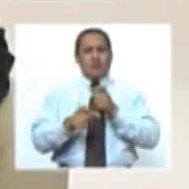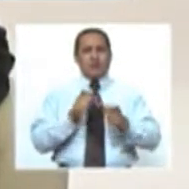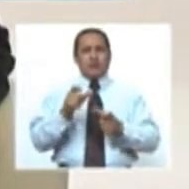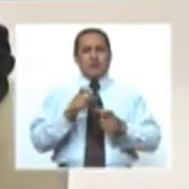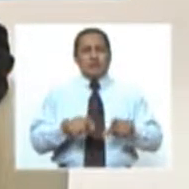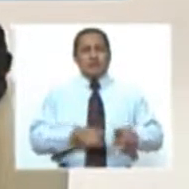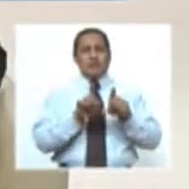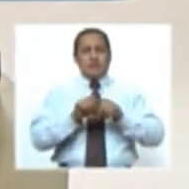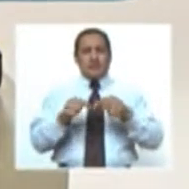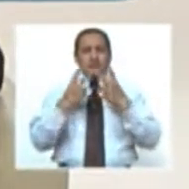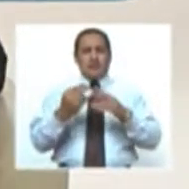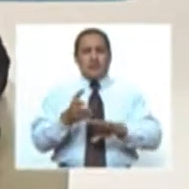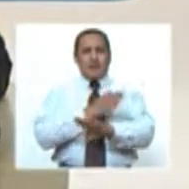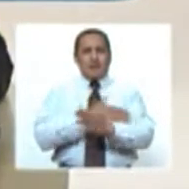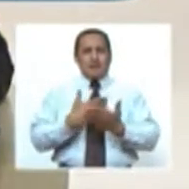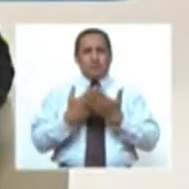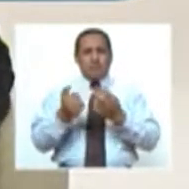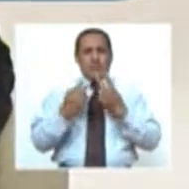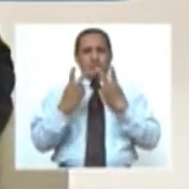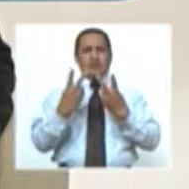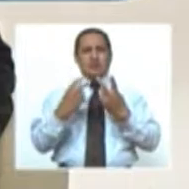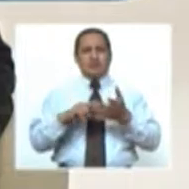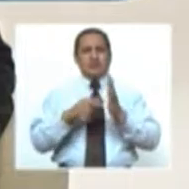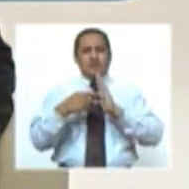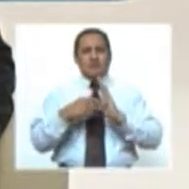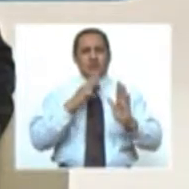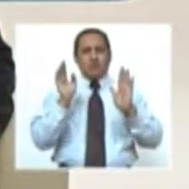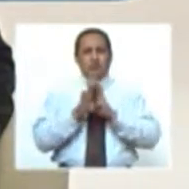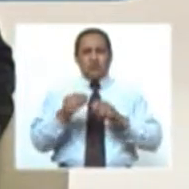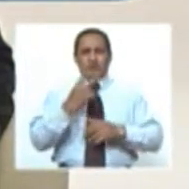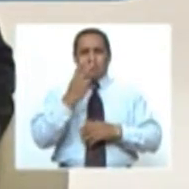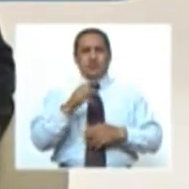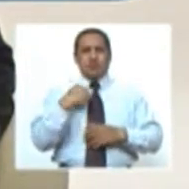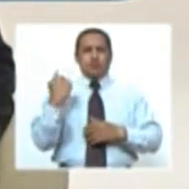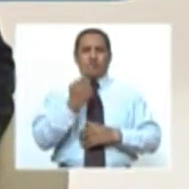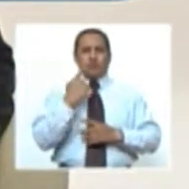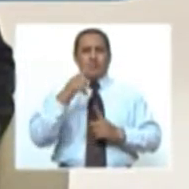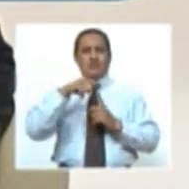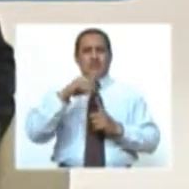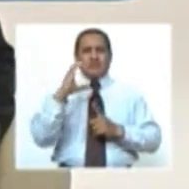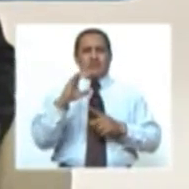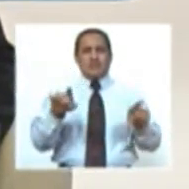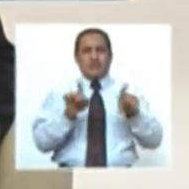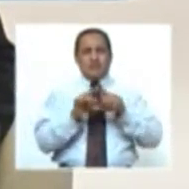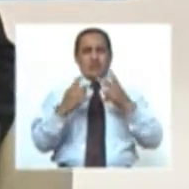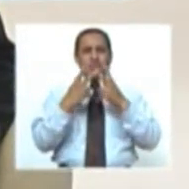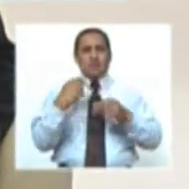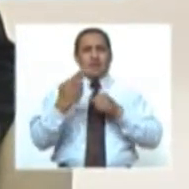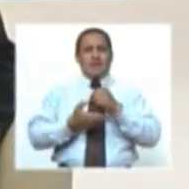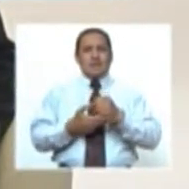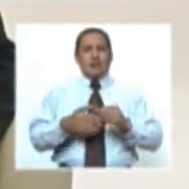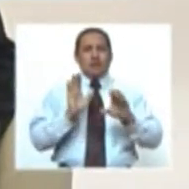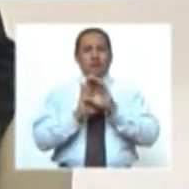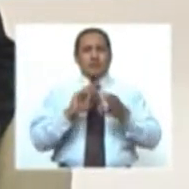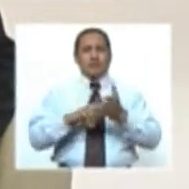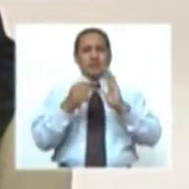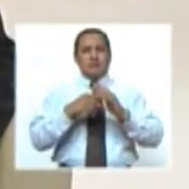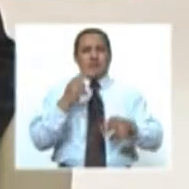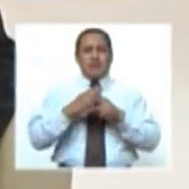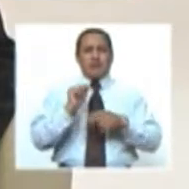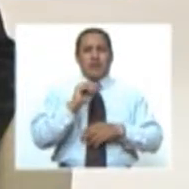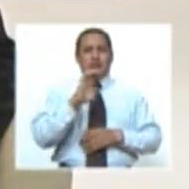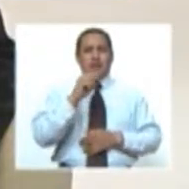información pública y excluye de esa información a la información privada. Hemos visto un tema